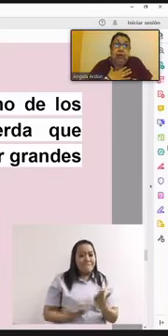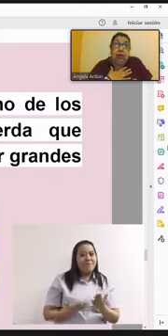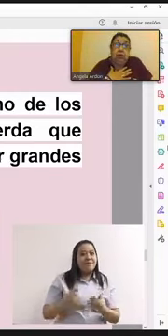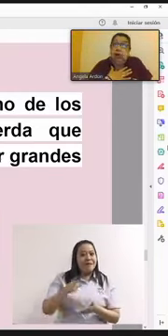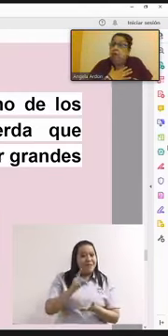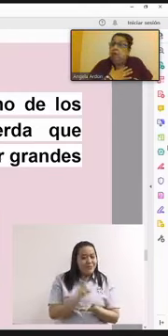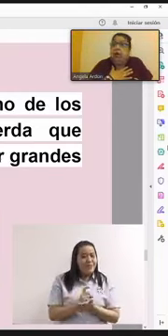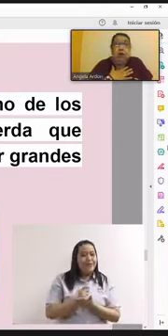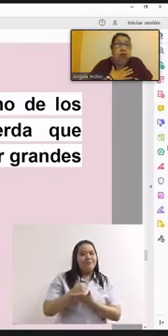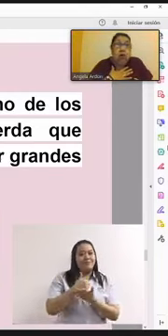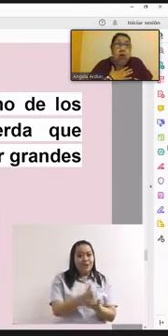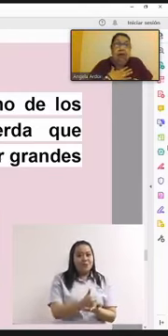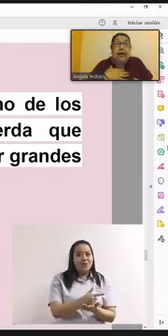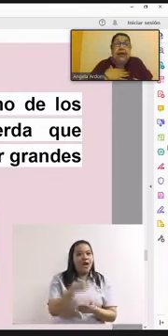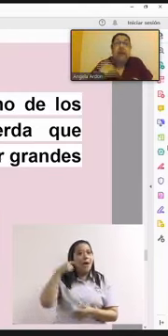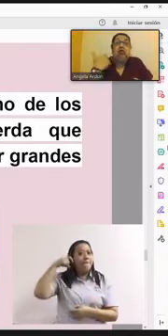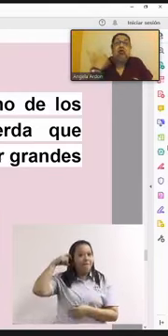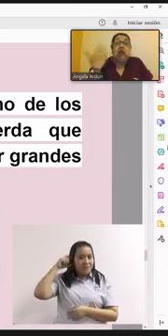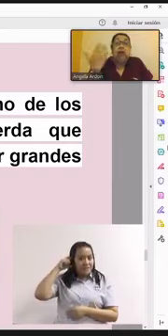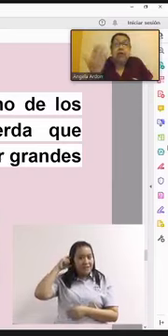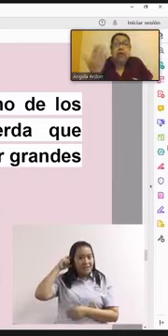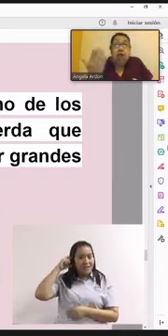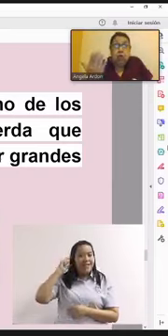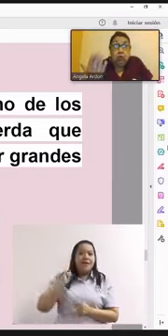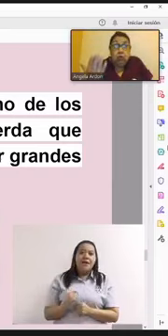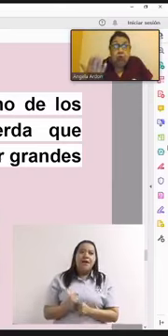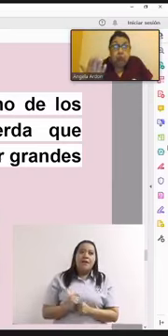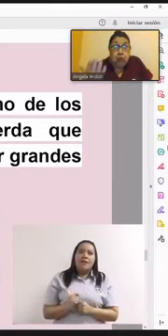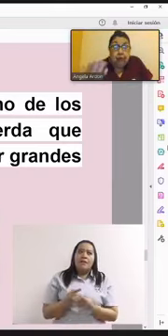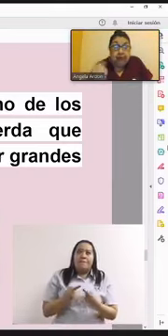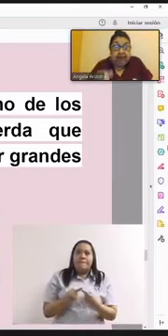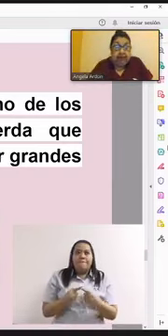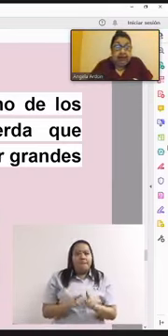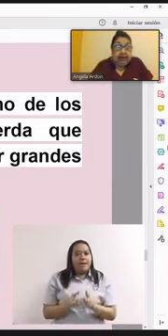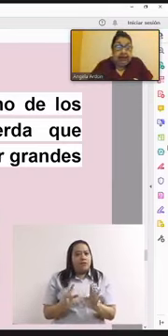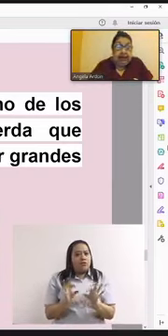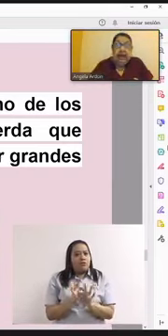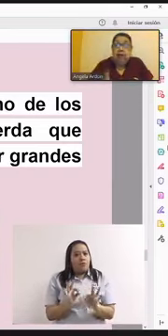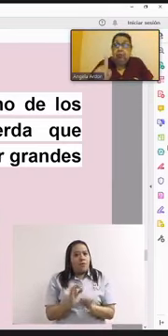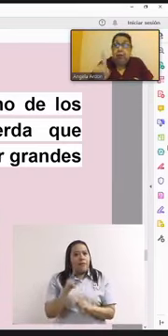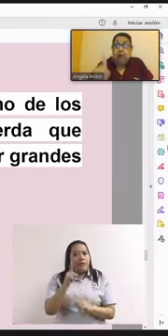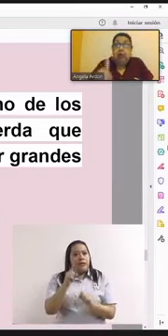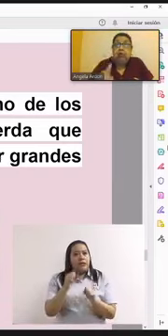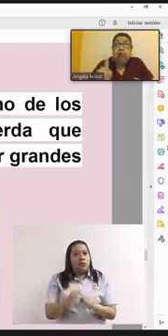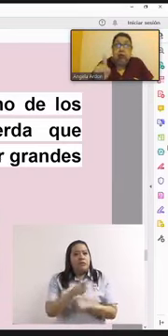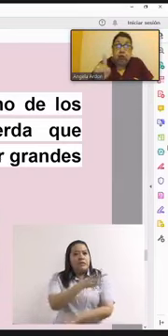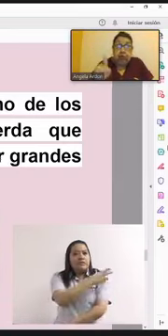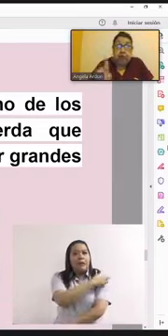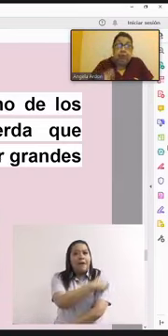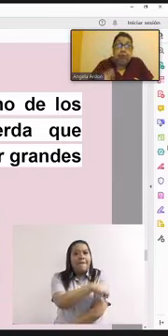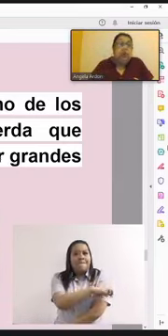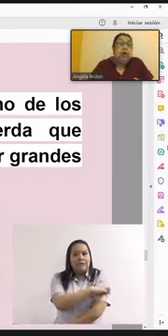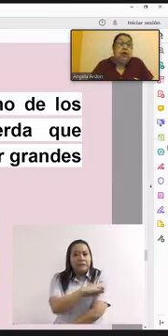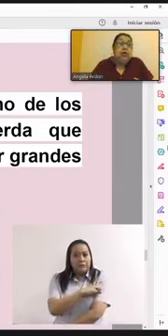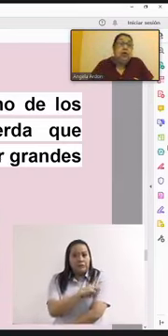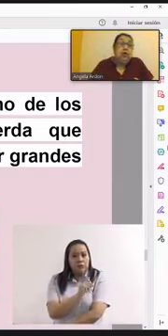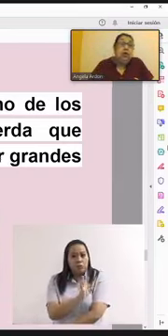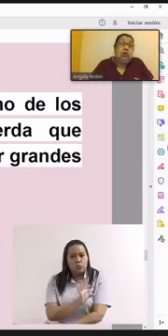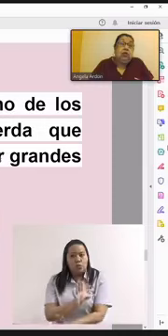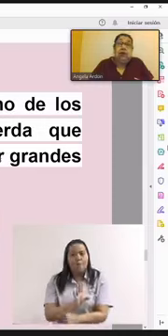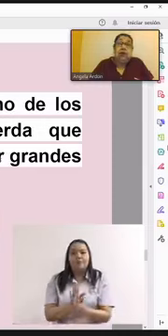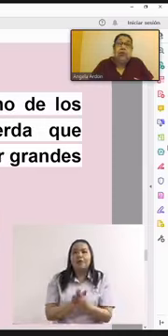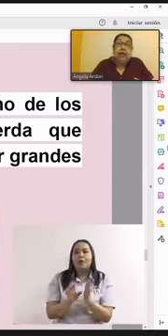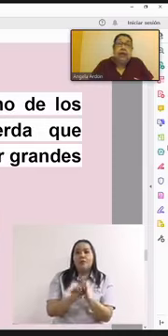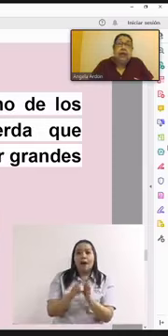auditivo, pero no para que tú seas un paciente. Me gusta mucho el Comité Pro Ciego